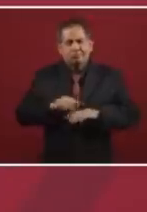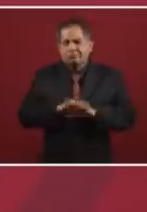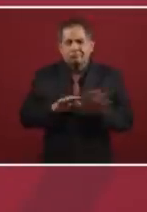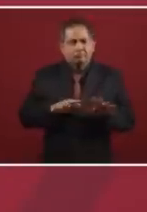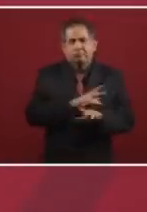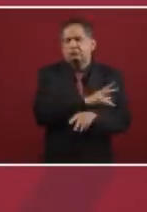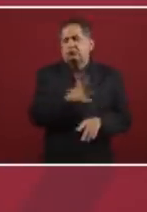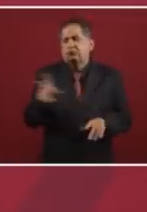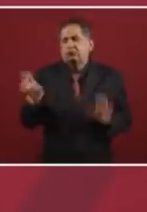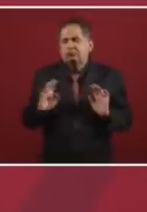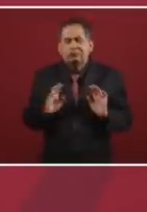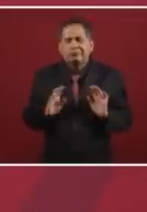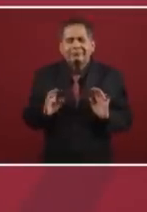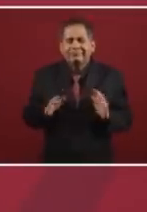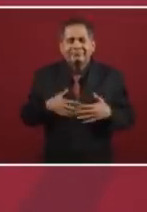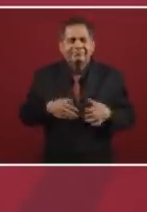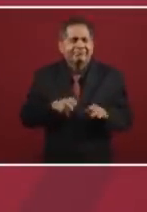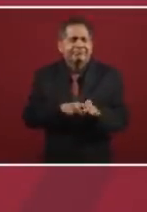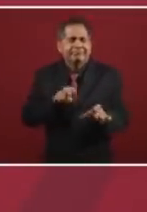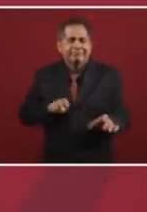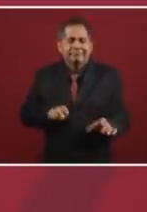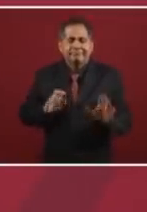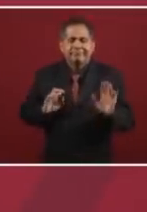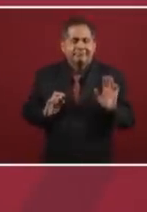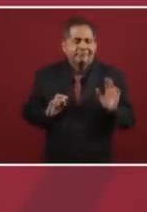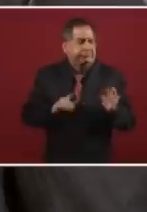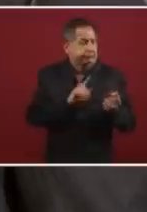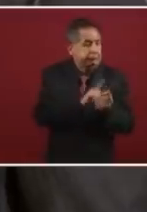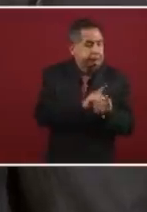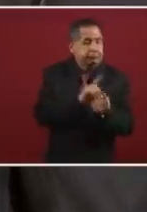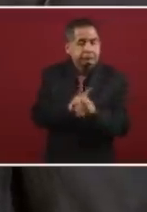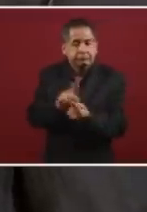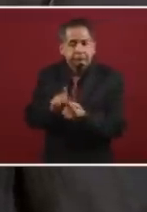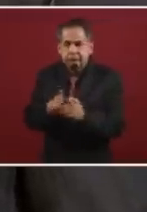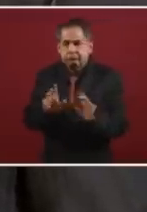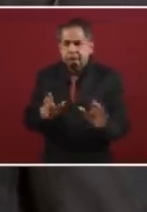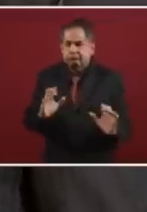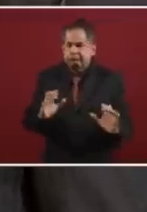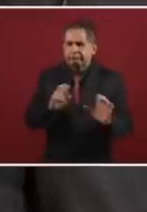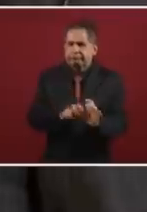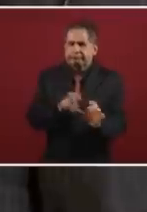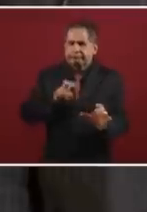o sea trato de ser cuidadoso